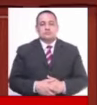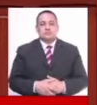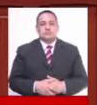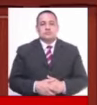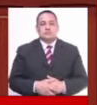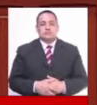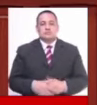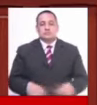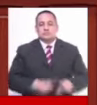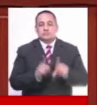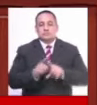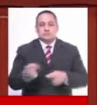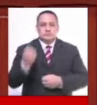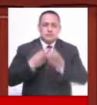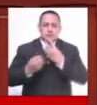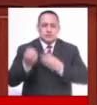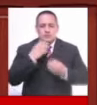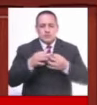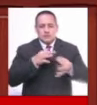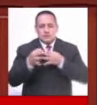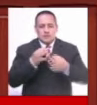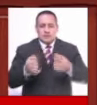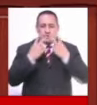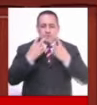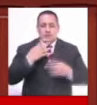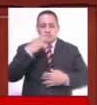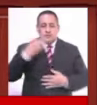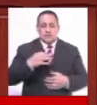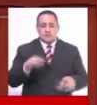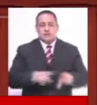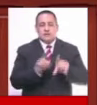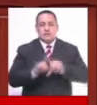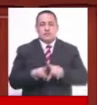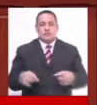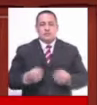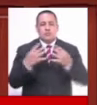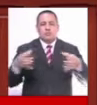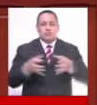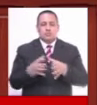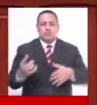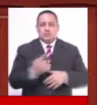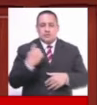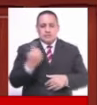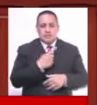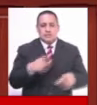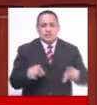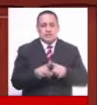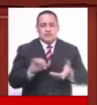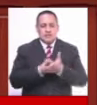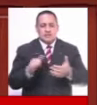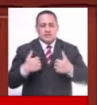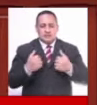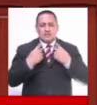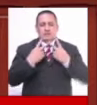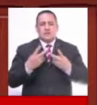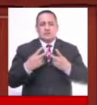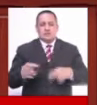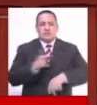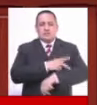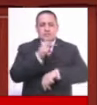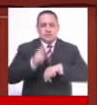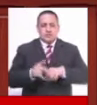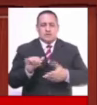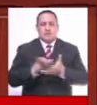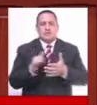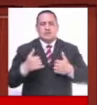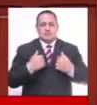de las informaciones que uno tiene, y basta ver la realidad de la cantidad de facultades o carreras profesionales de odontología, tenemos